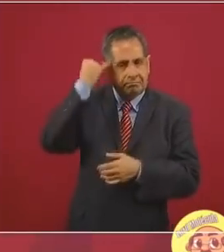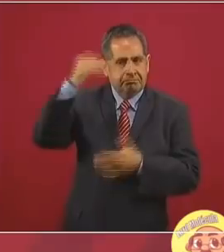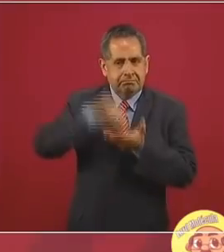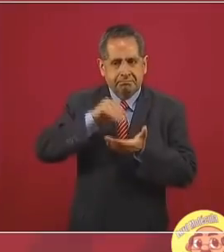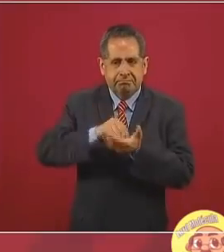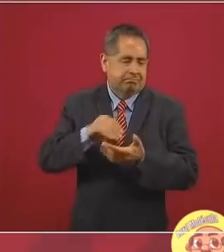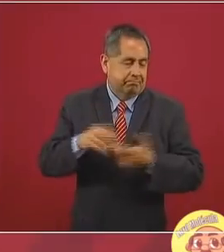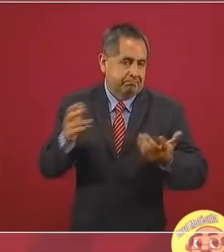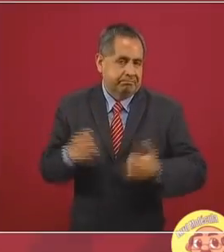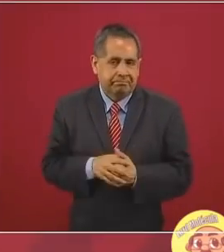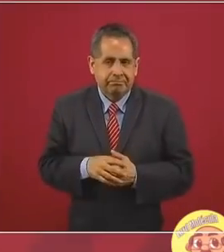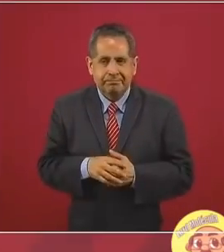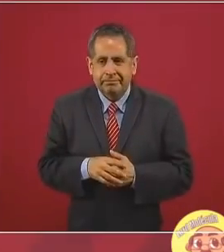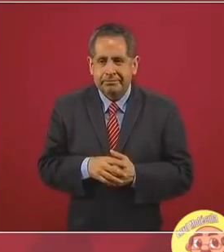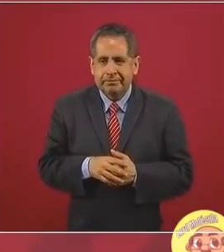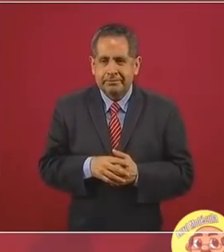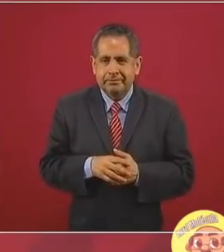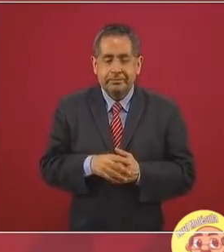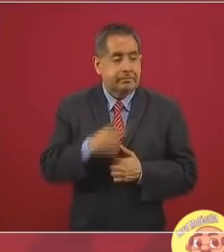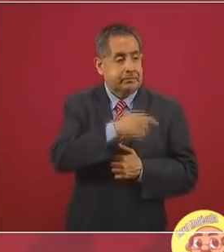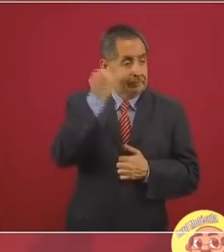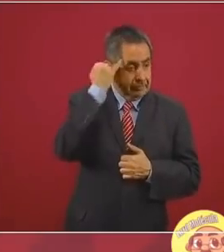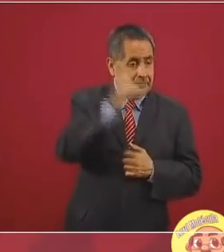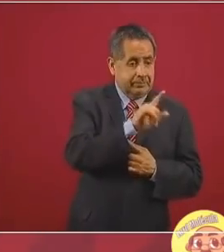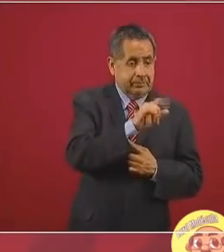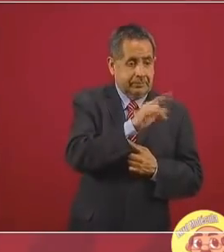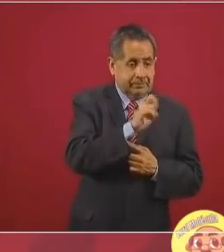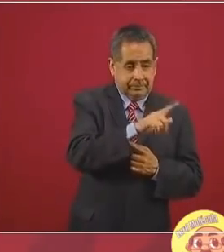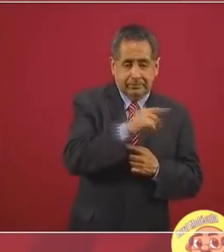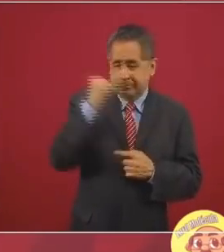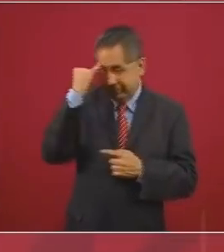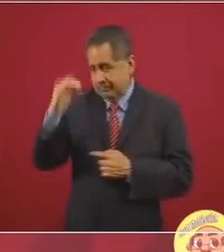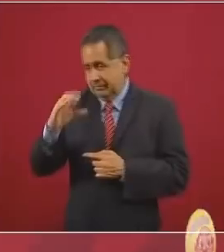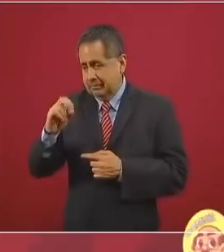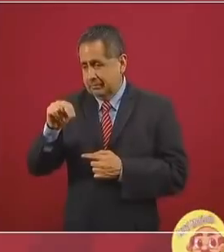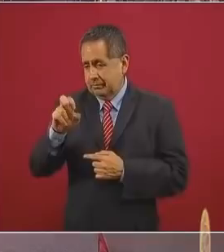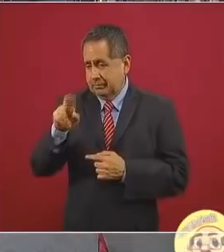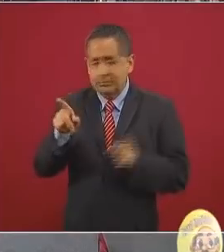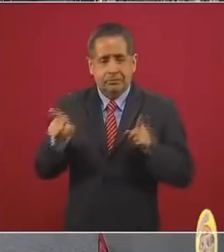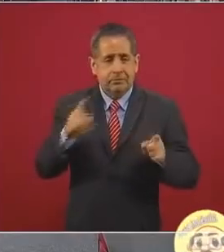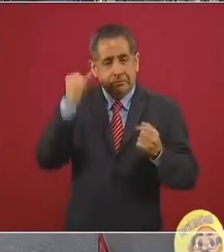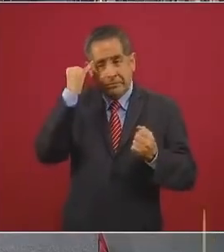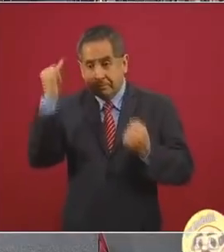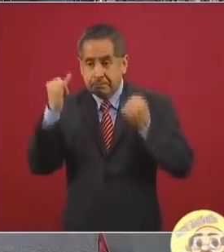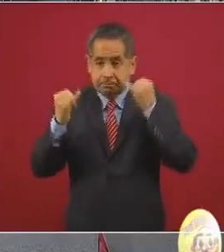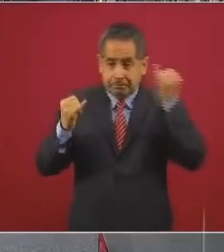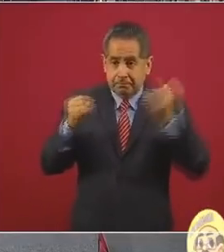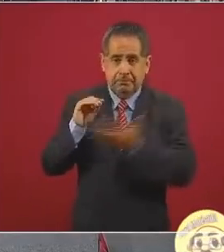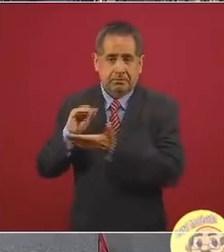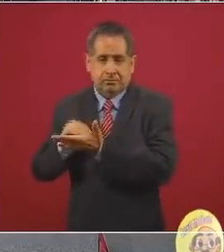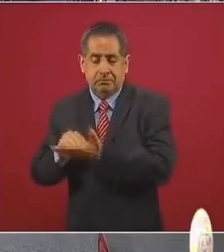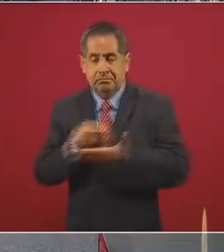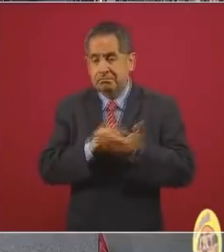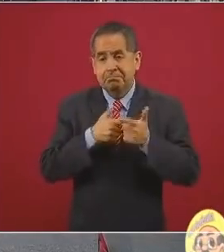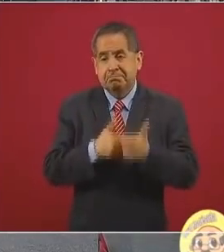ni las ideas liberales ni las ideas conservadoras, ahí están. Entonces, sí tenemos